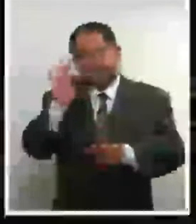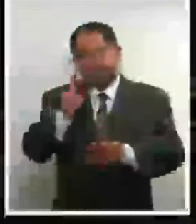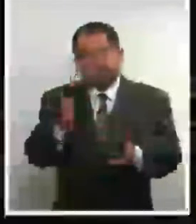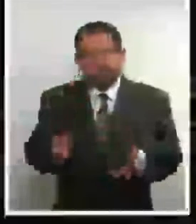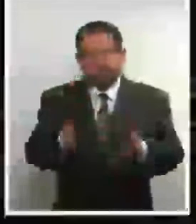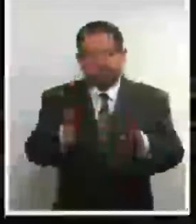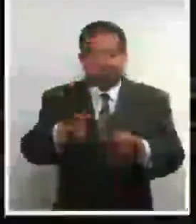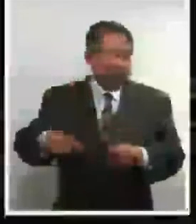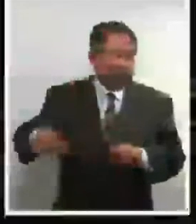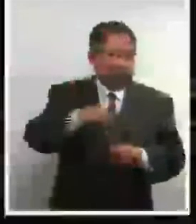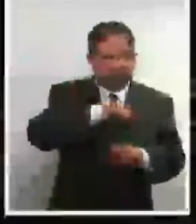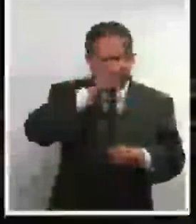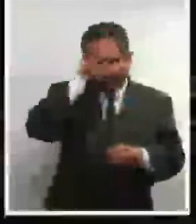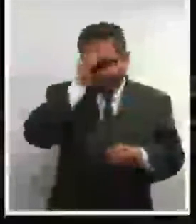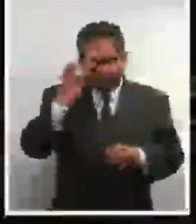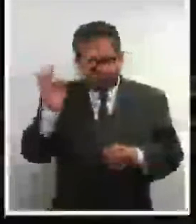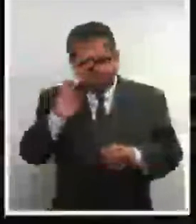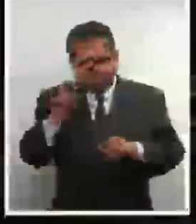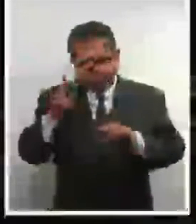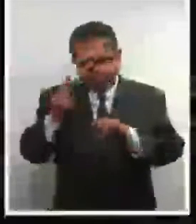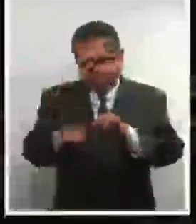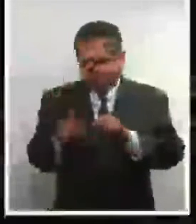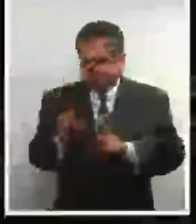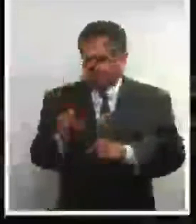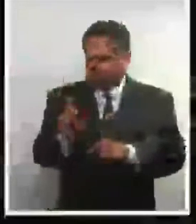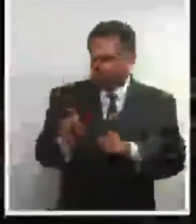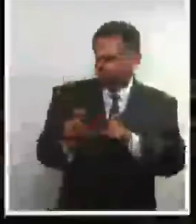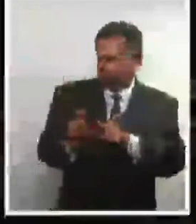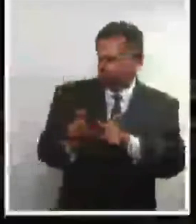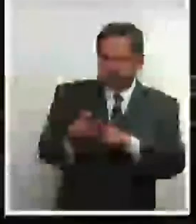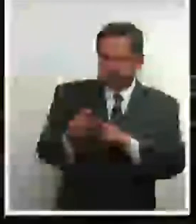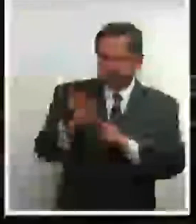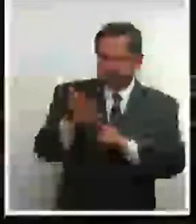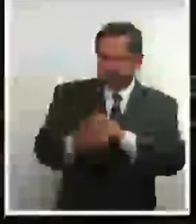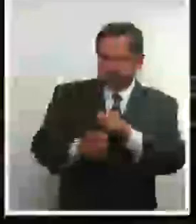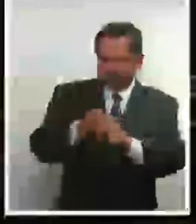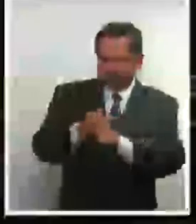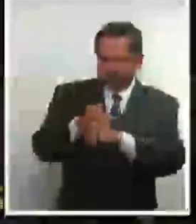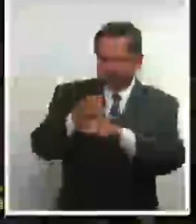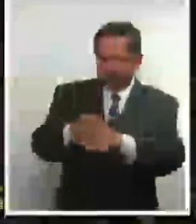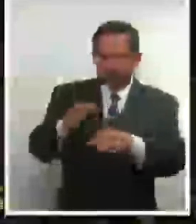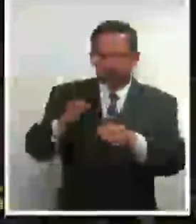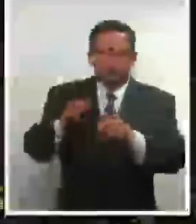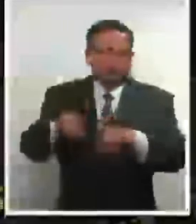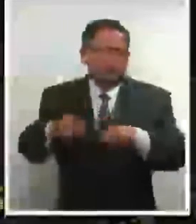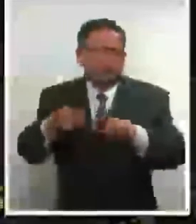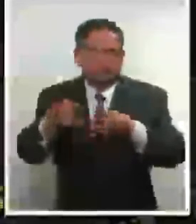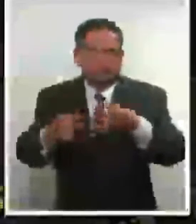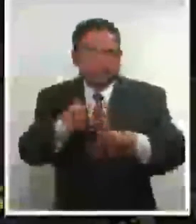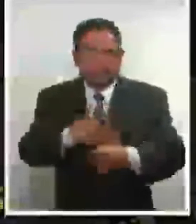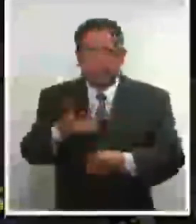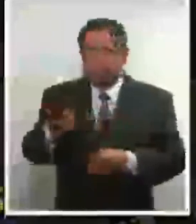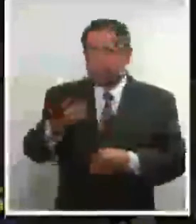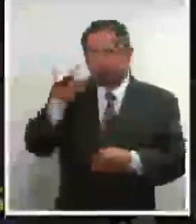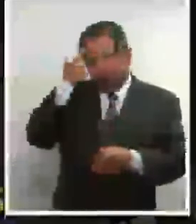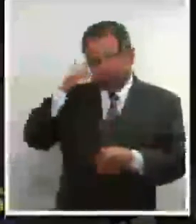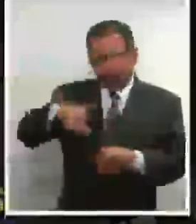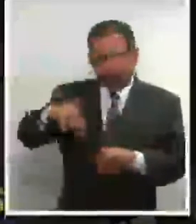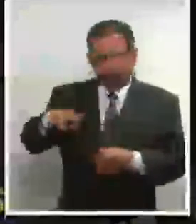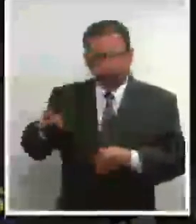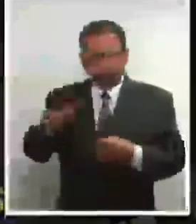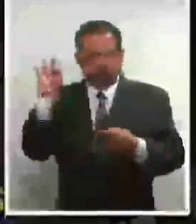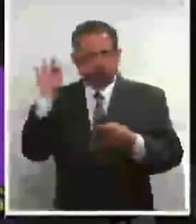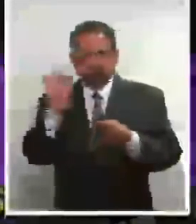un consenso entre nosotros, quitar la parte que dice 5 años en materia de procuración de justicia y atendiendo a lo que con